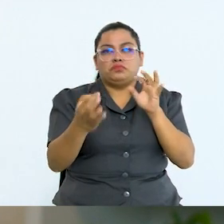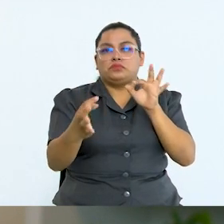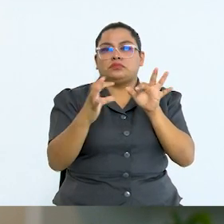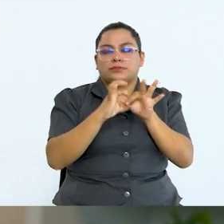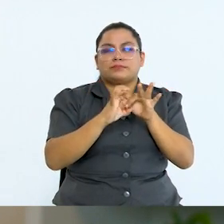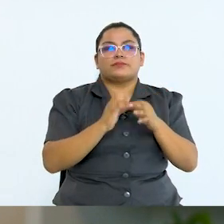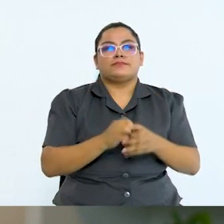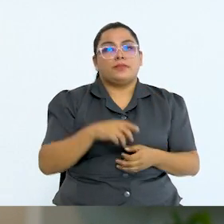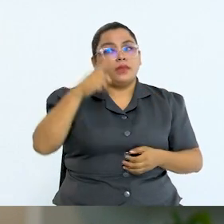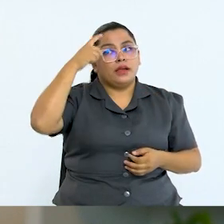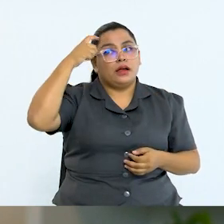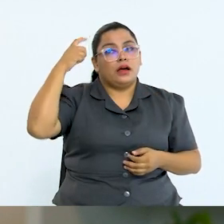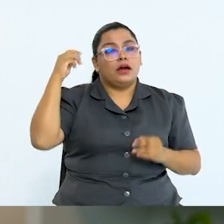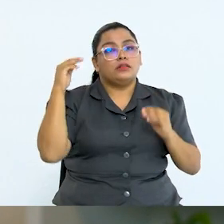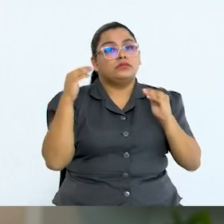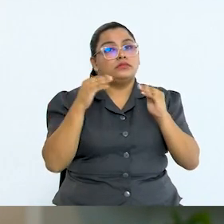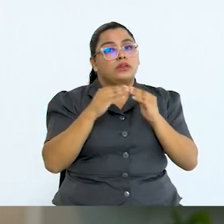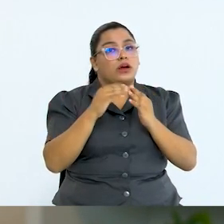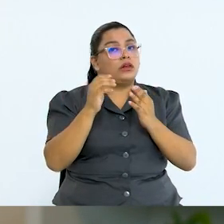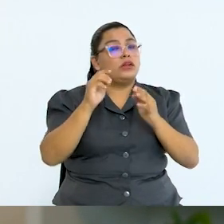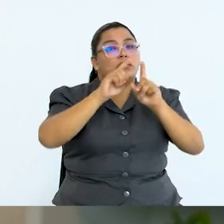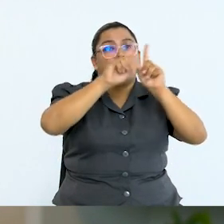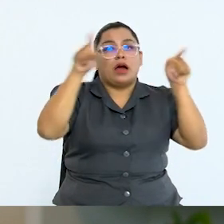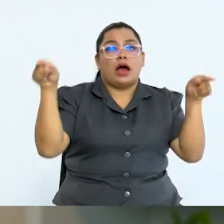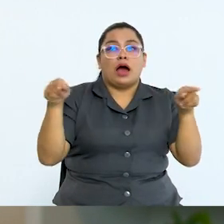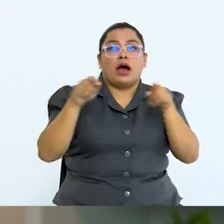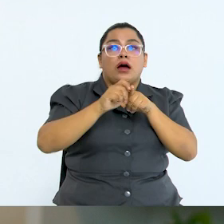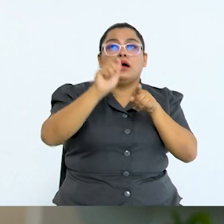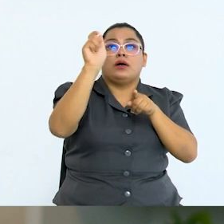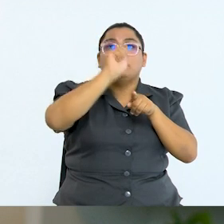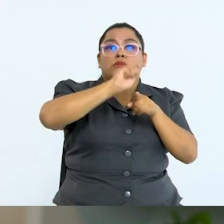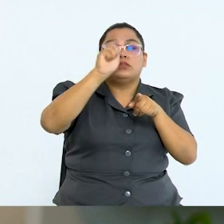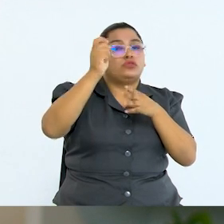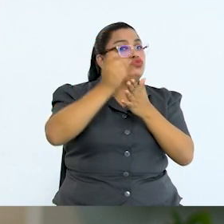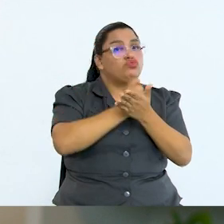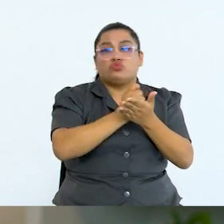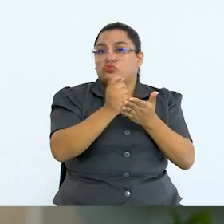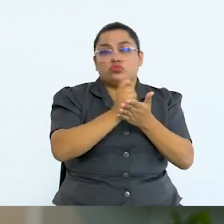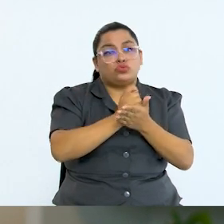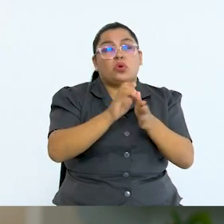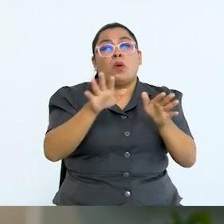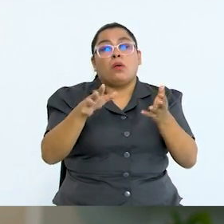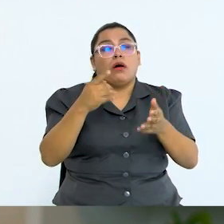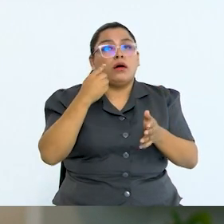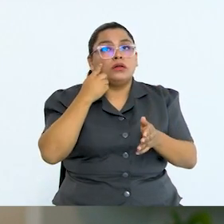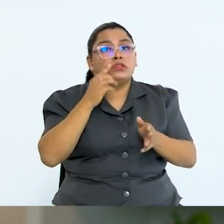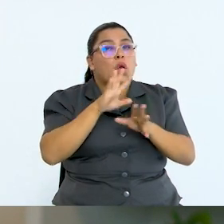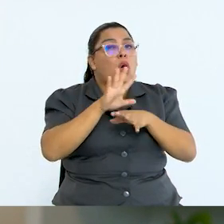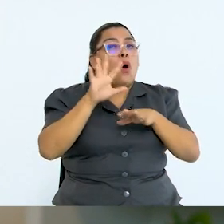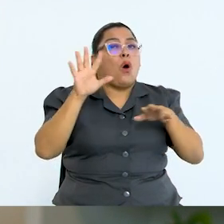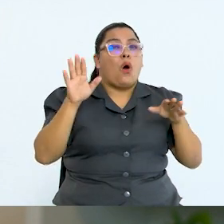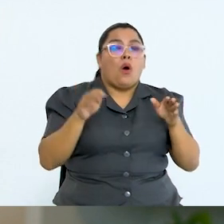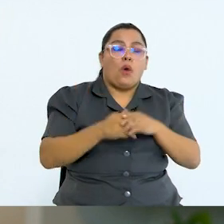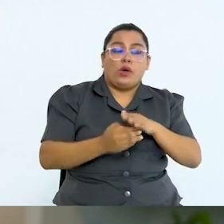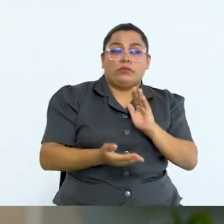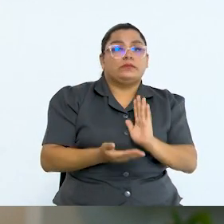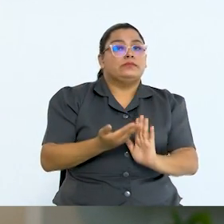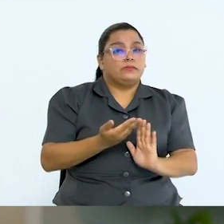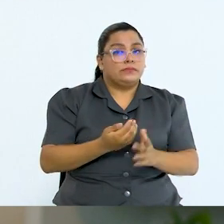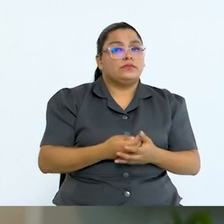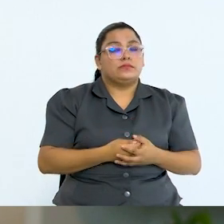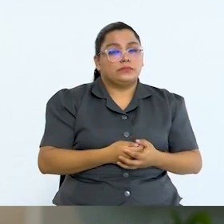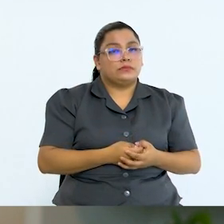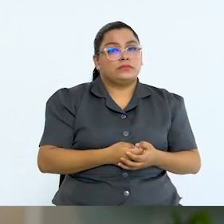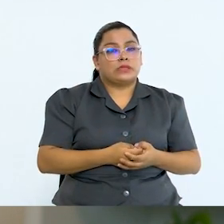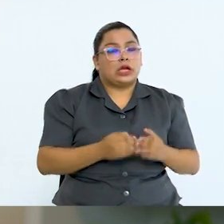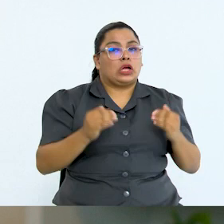Recuerda también no borrar la pizarra, porque en ella se encuentra la evidencia de todo lo que has desarrollado en la clase y